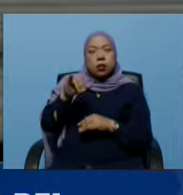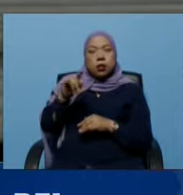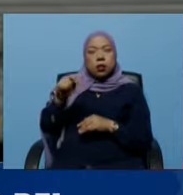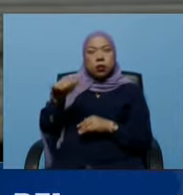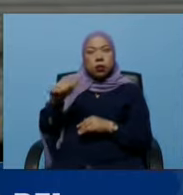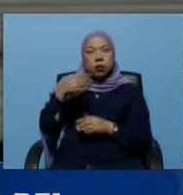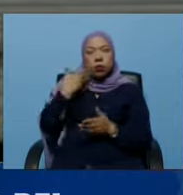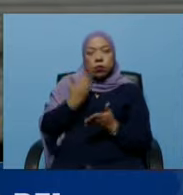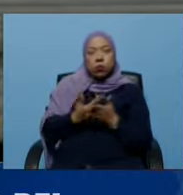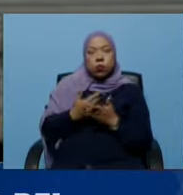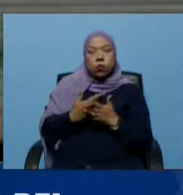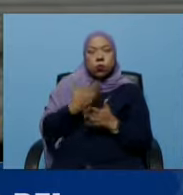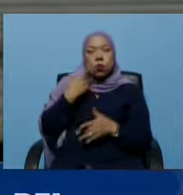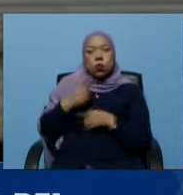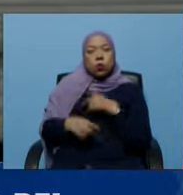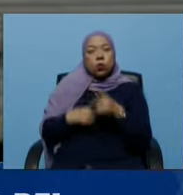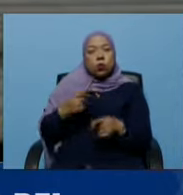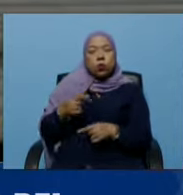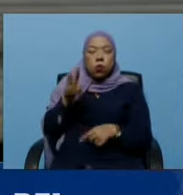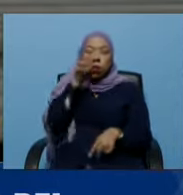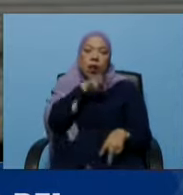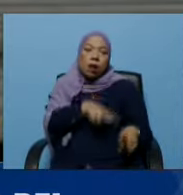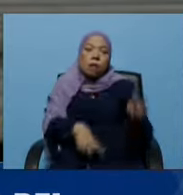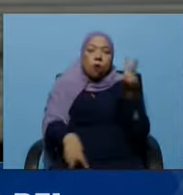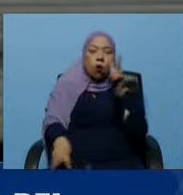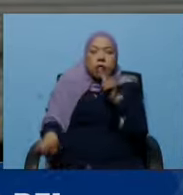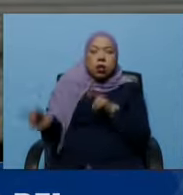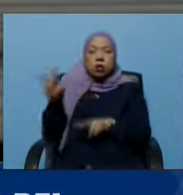en su fase de exportación